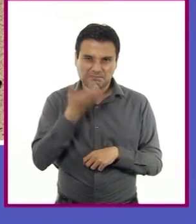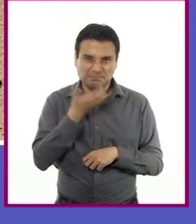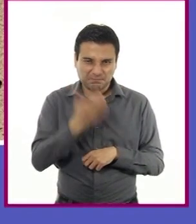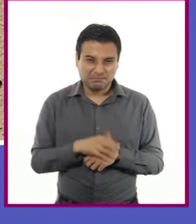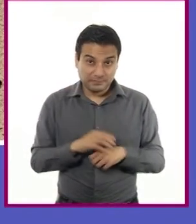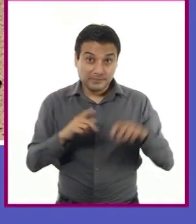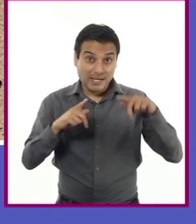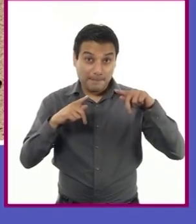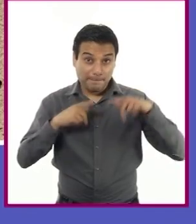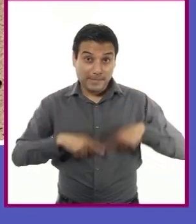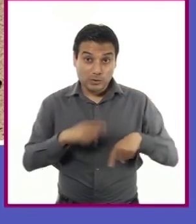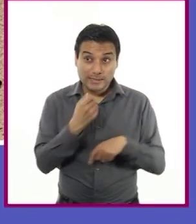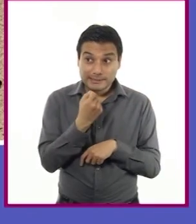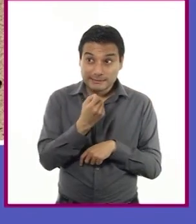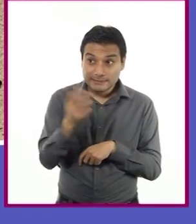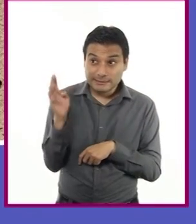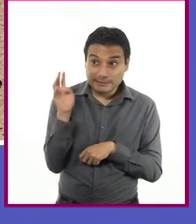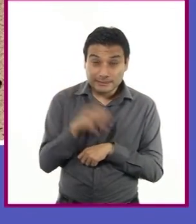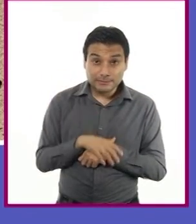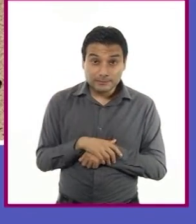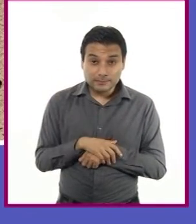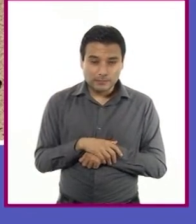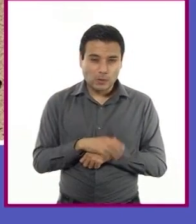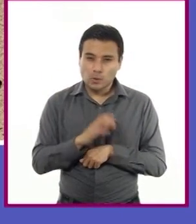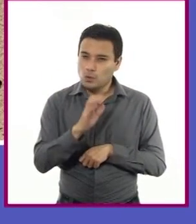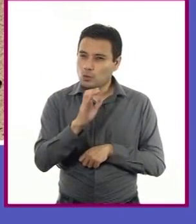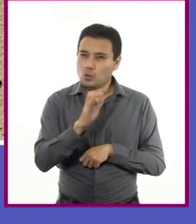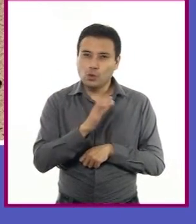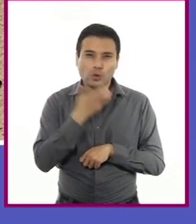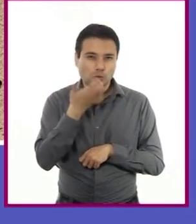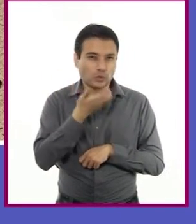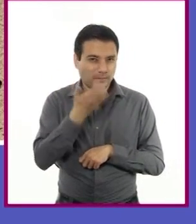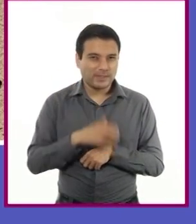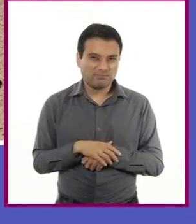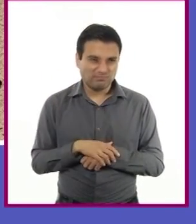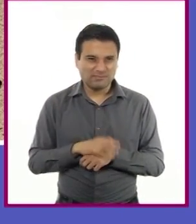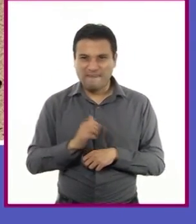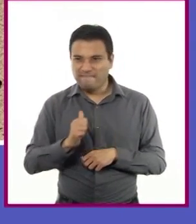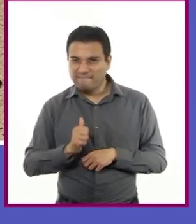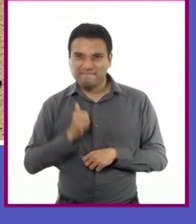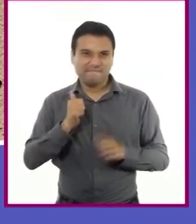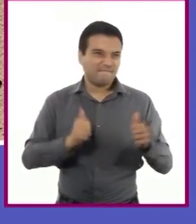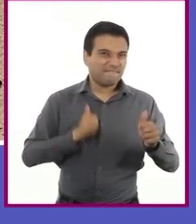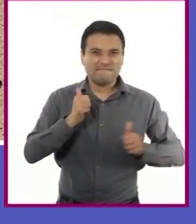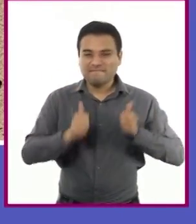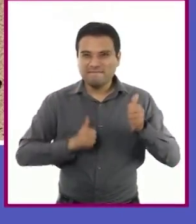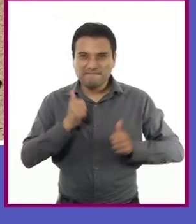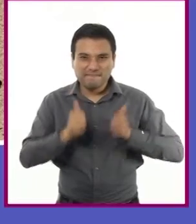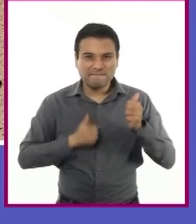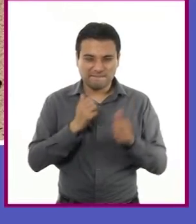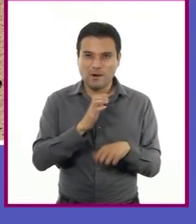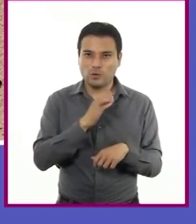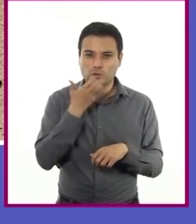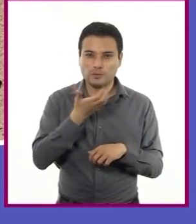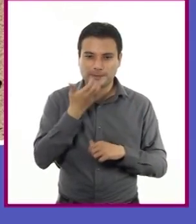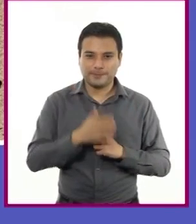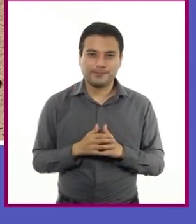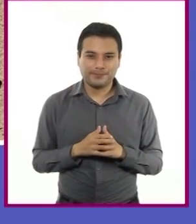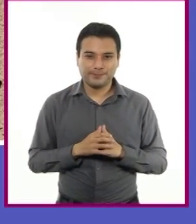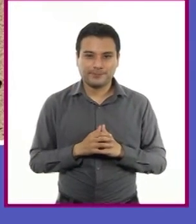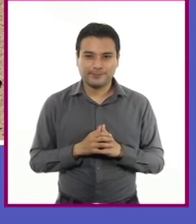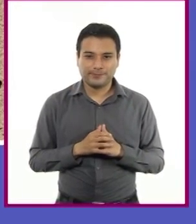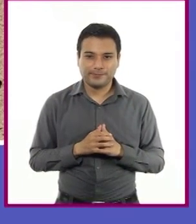Celestina no conocen otra ley que la inmediatez del provecho. El Homo